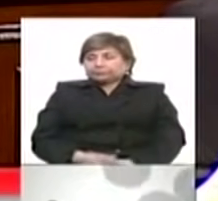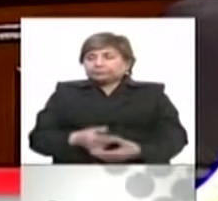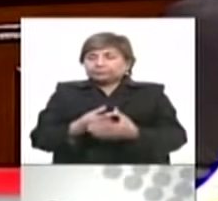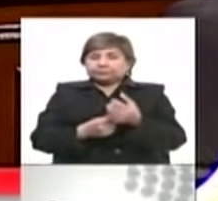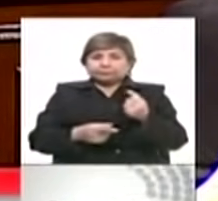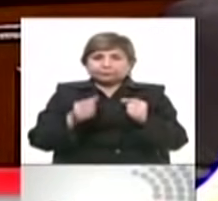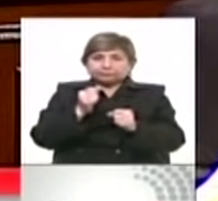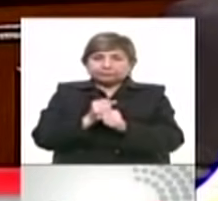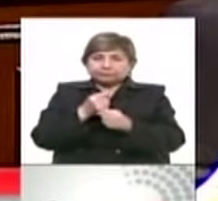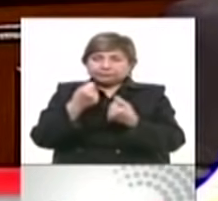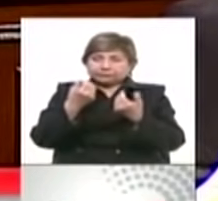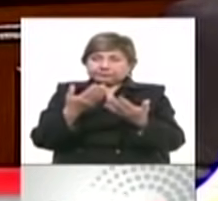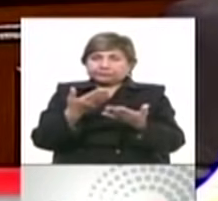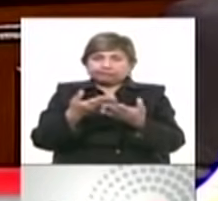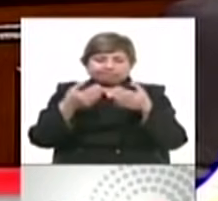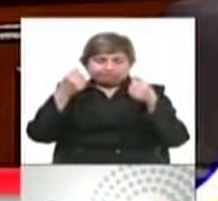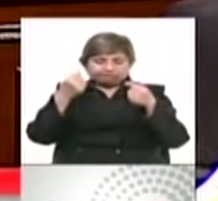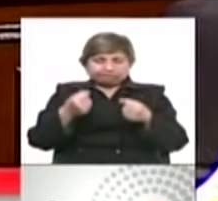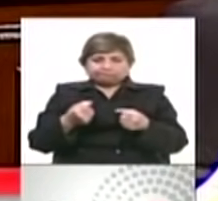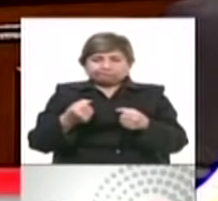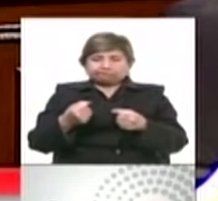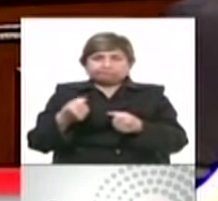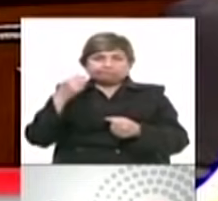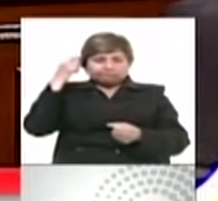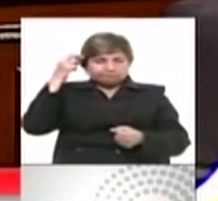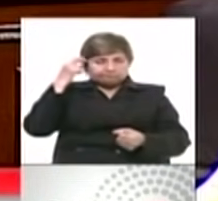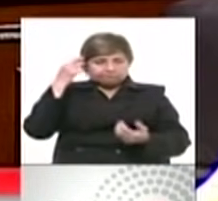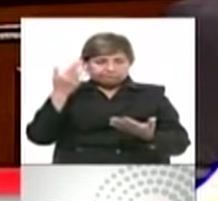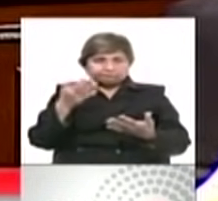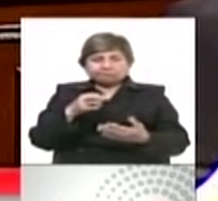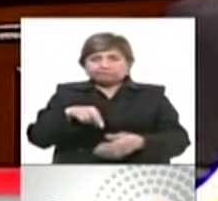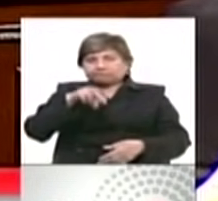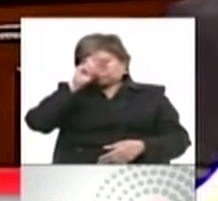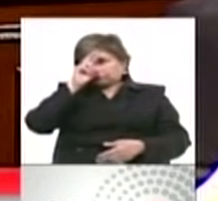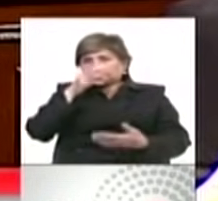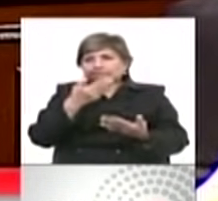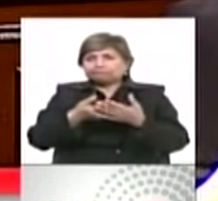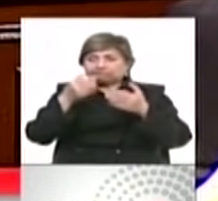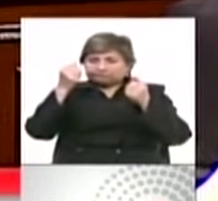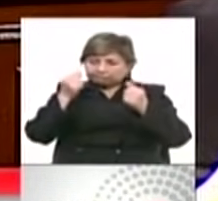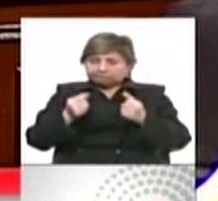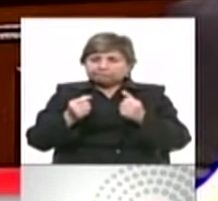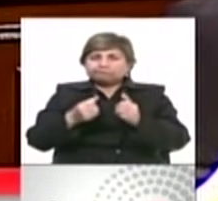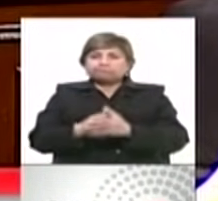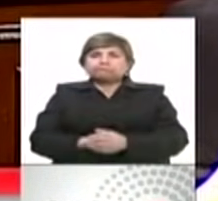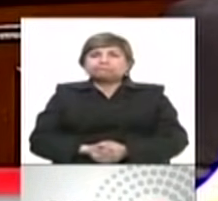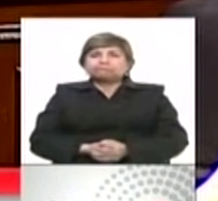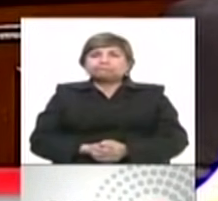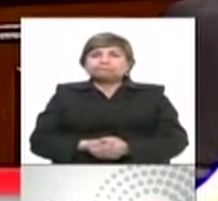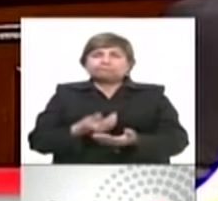pagos al Estado que hace la empresa Camisea.